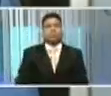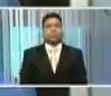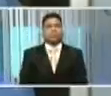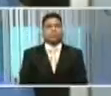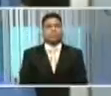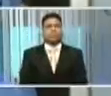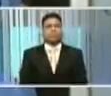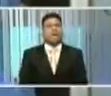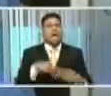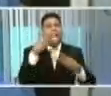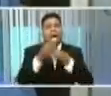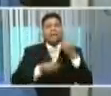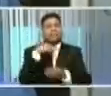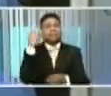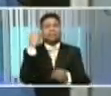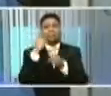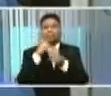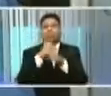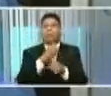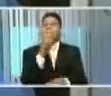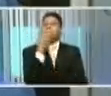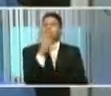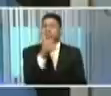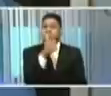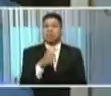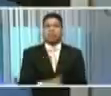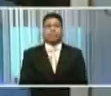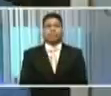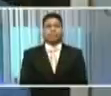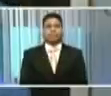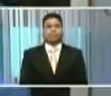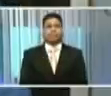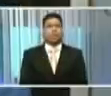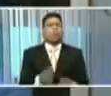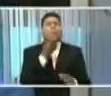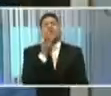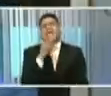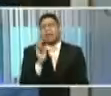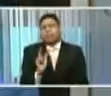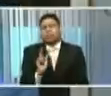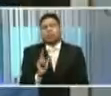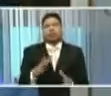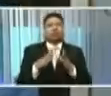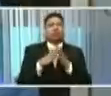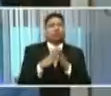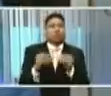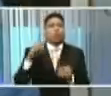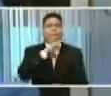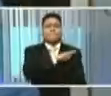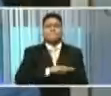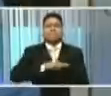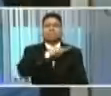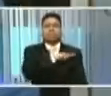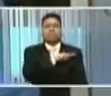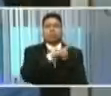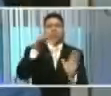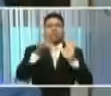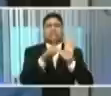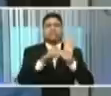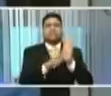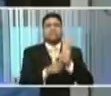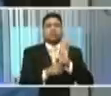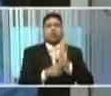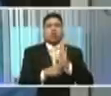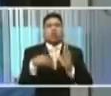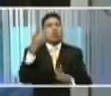asumir esas tareas, ¿vale? Por ejemplo, todo lo que puede hacer la misión Robinson, Rivas y